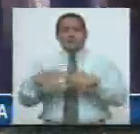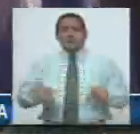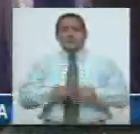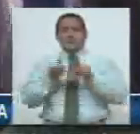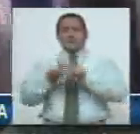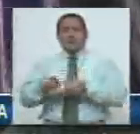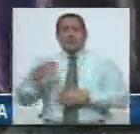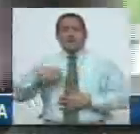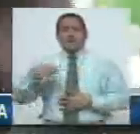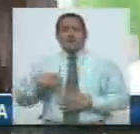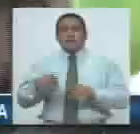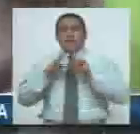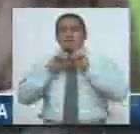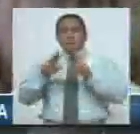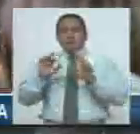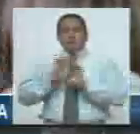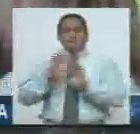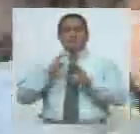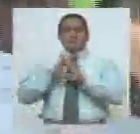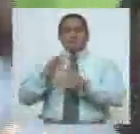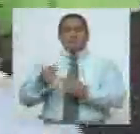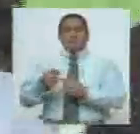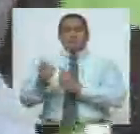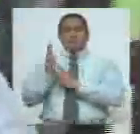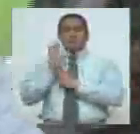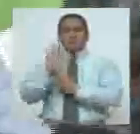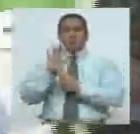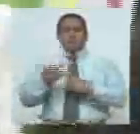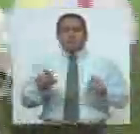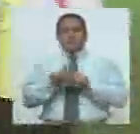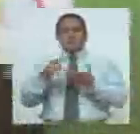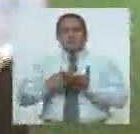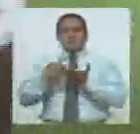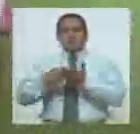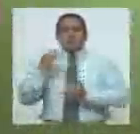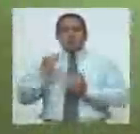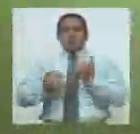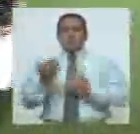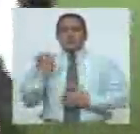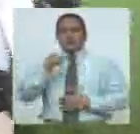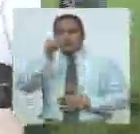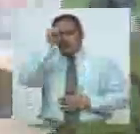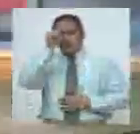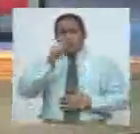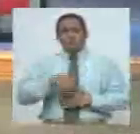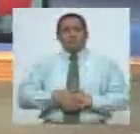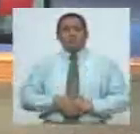Villarán se negó a responder sobre las críticas a su presentación en el debate del último domingo.